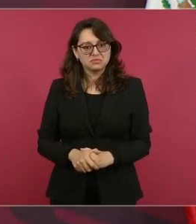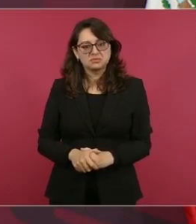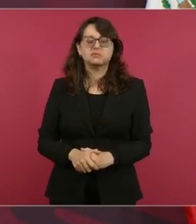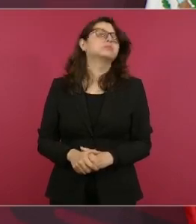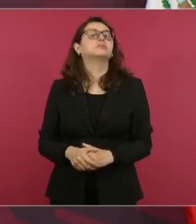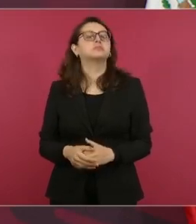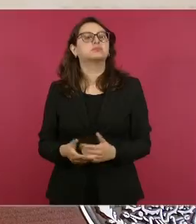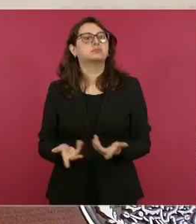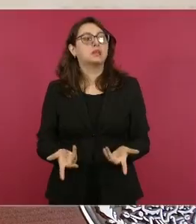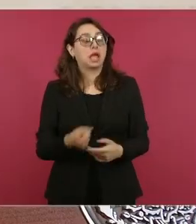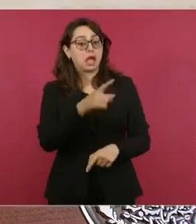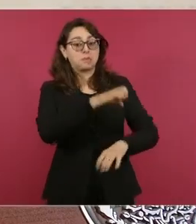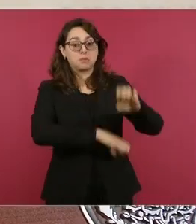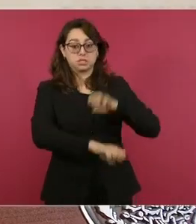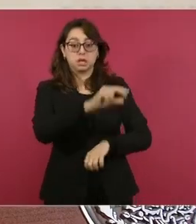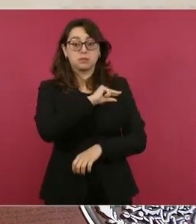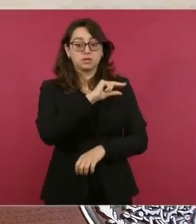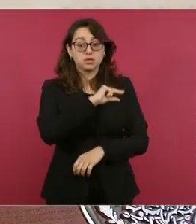con